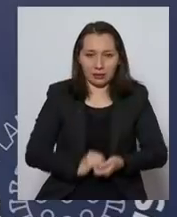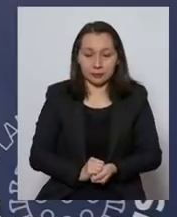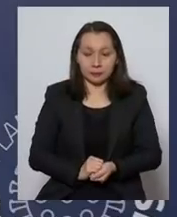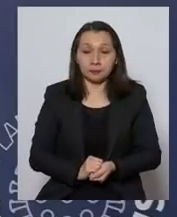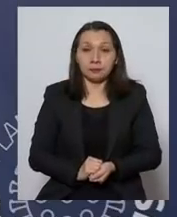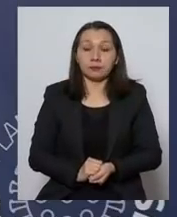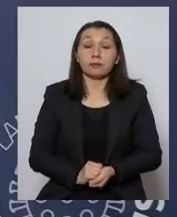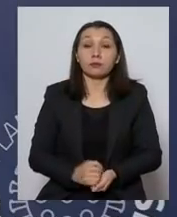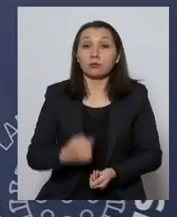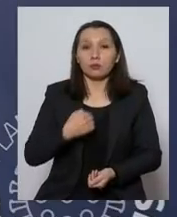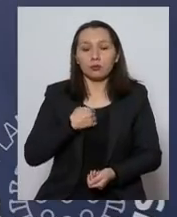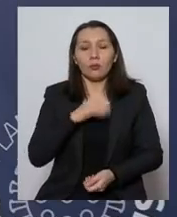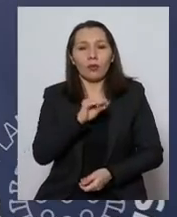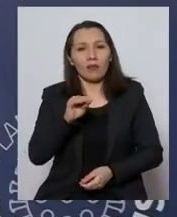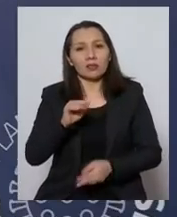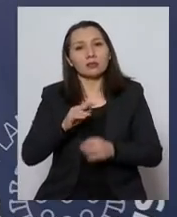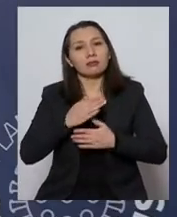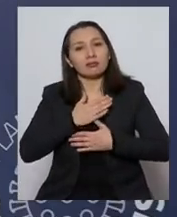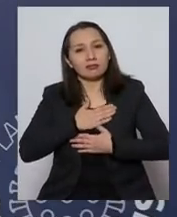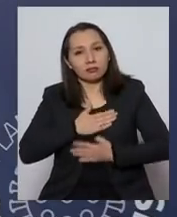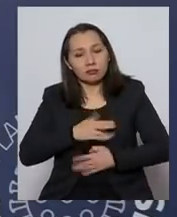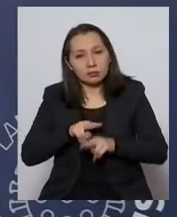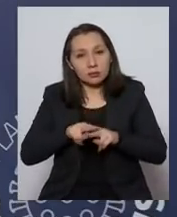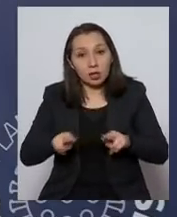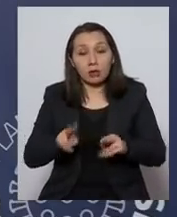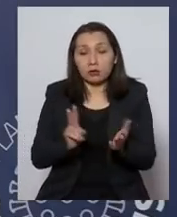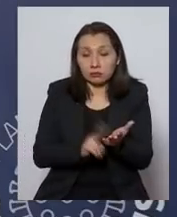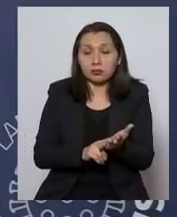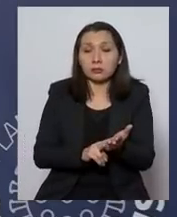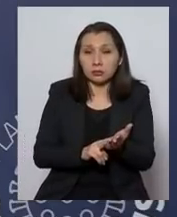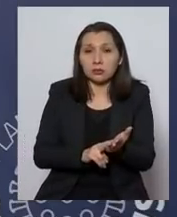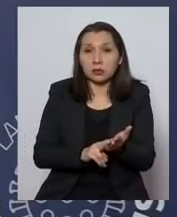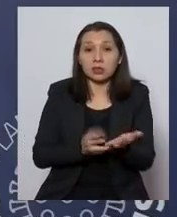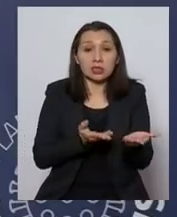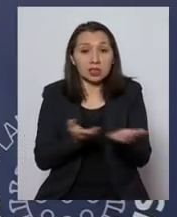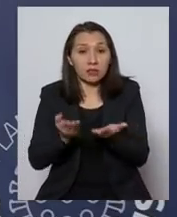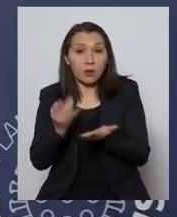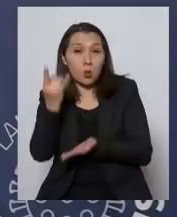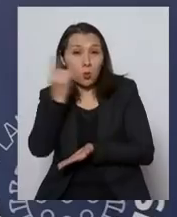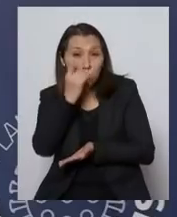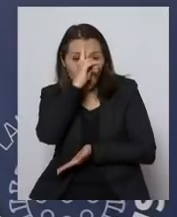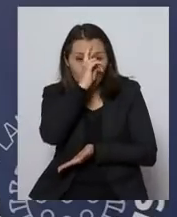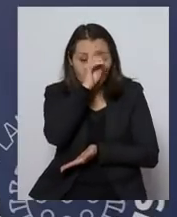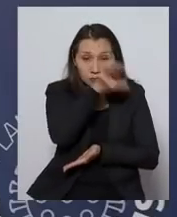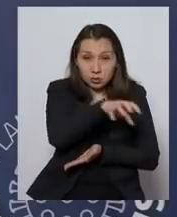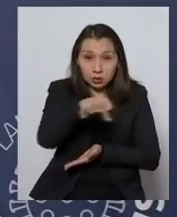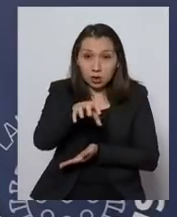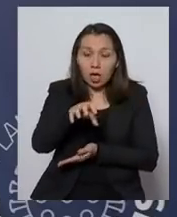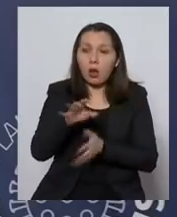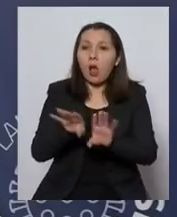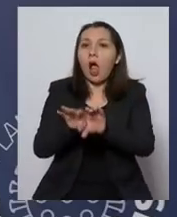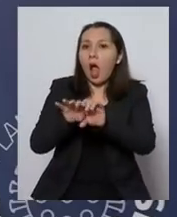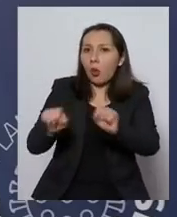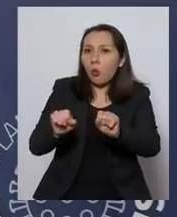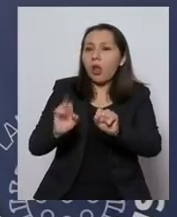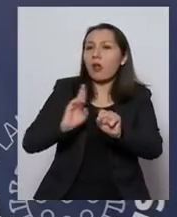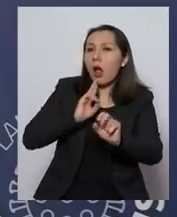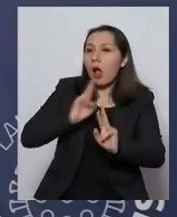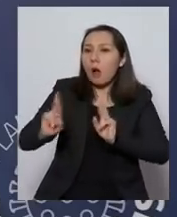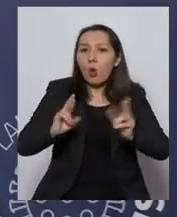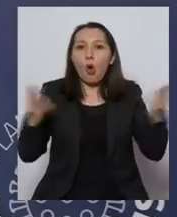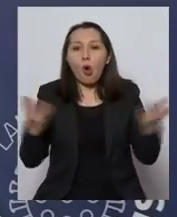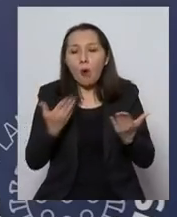Yo llamaría a la tranquilidad y desde luego desde los servicios de urgencia a coordinar las